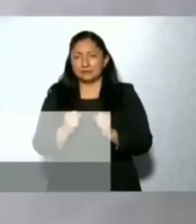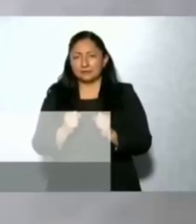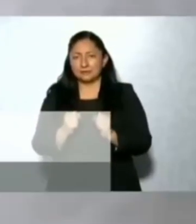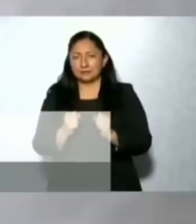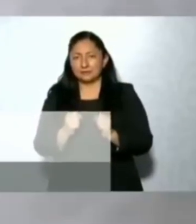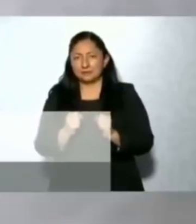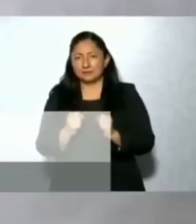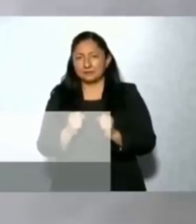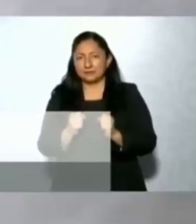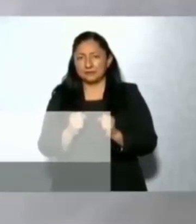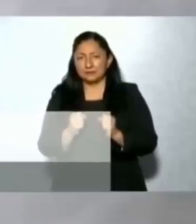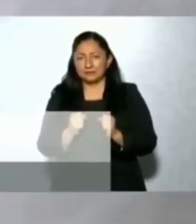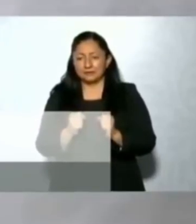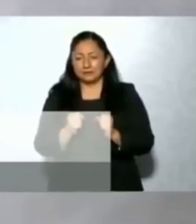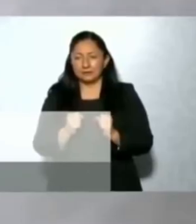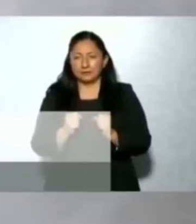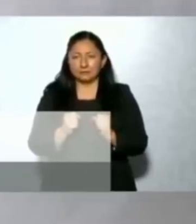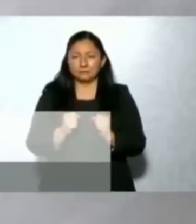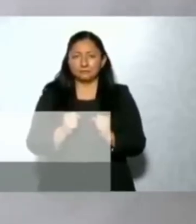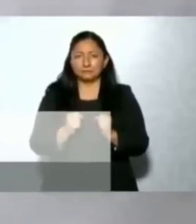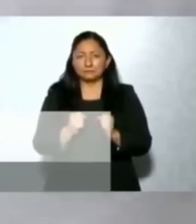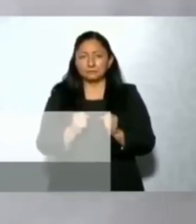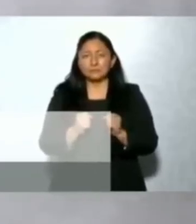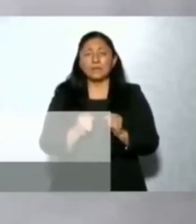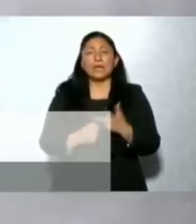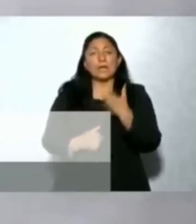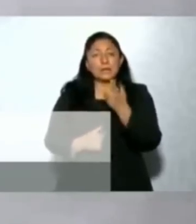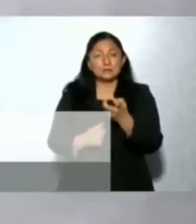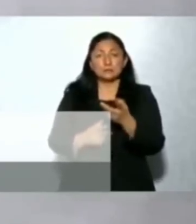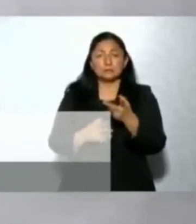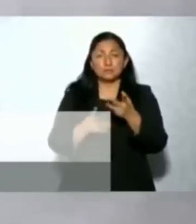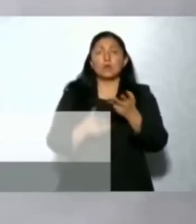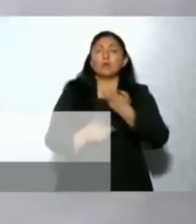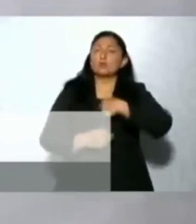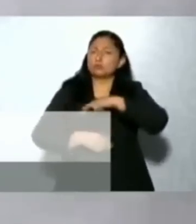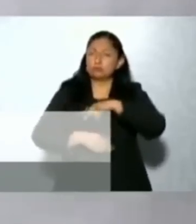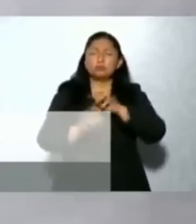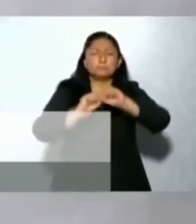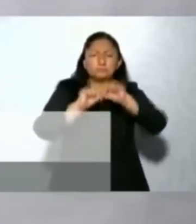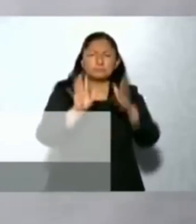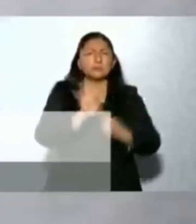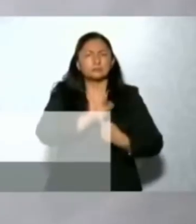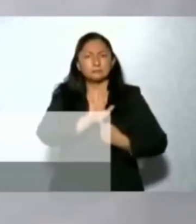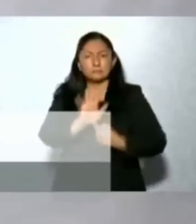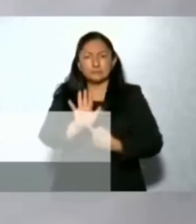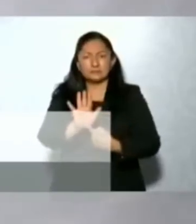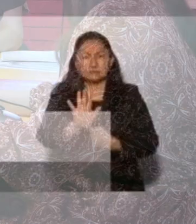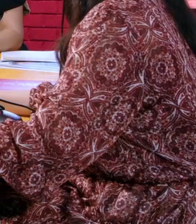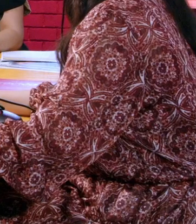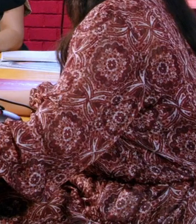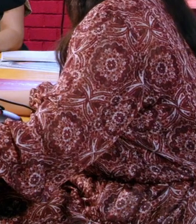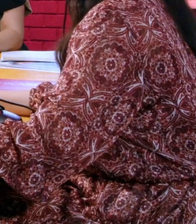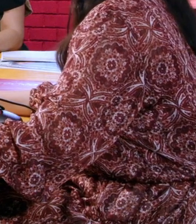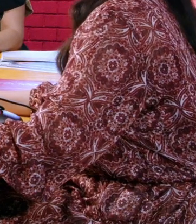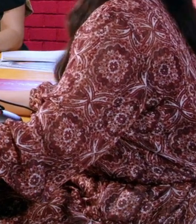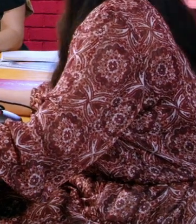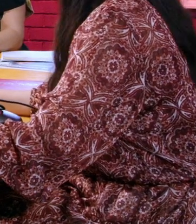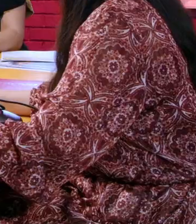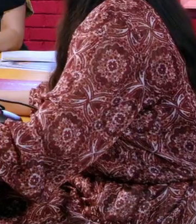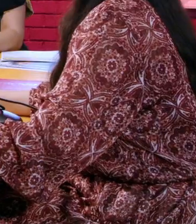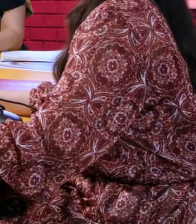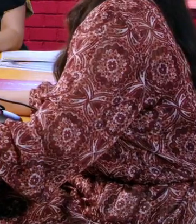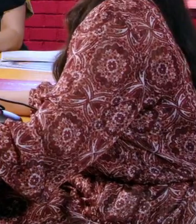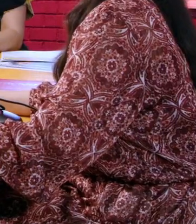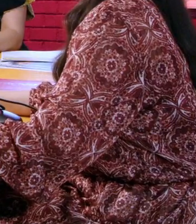arancelaria y que gracias a su postura hemos dejado claro que México se respeta. Pues ahí está.